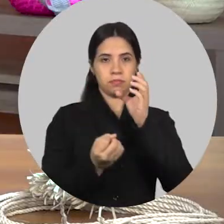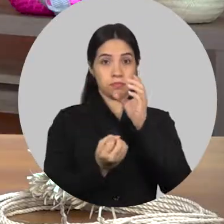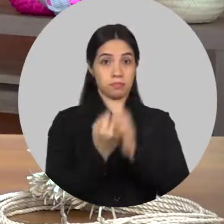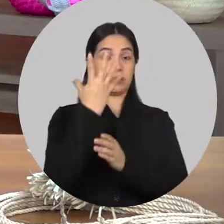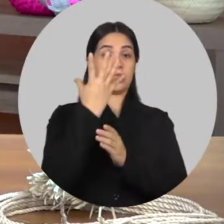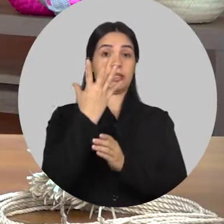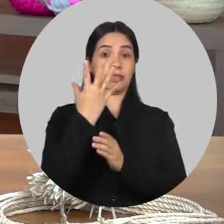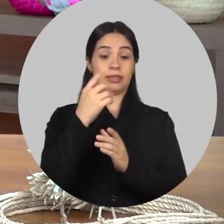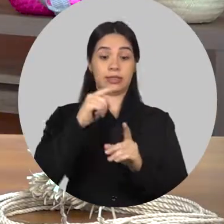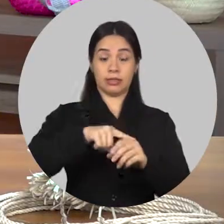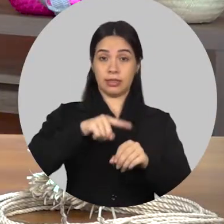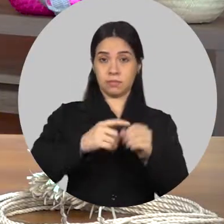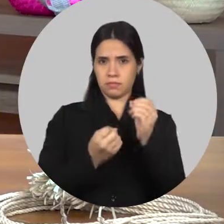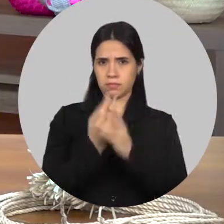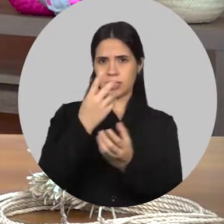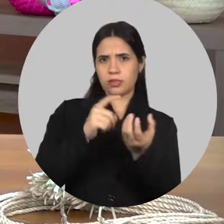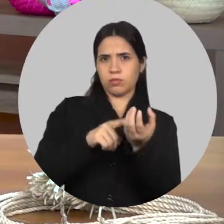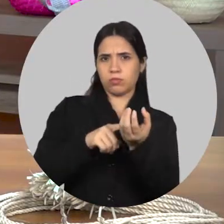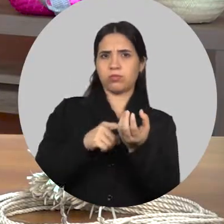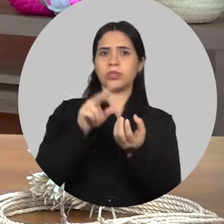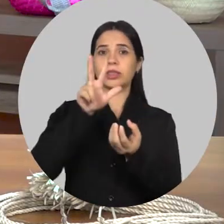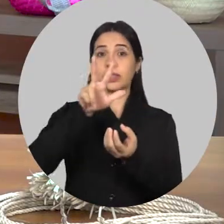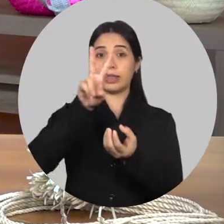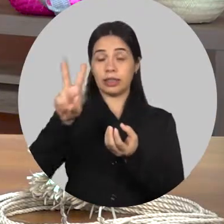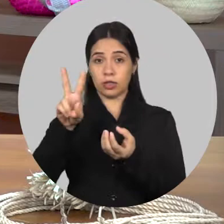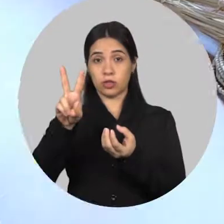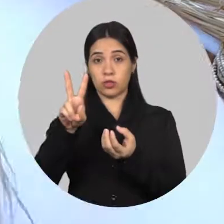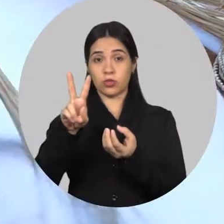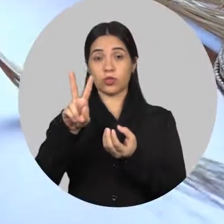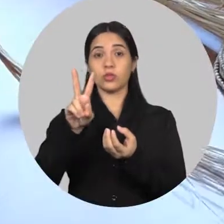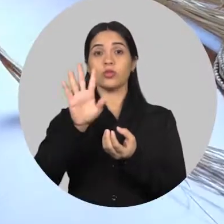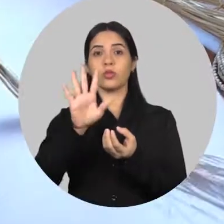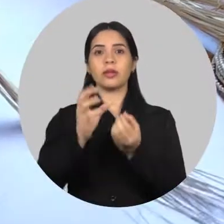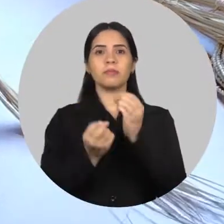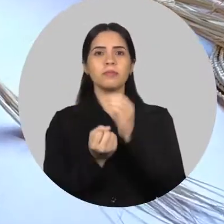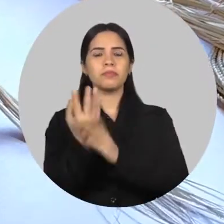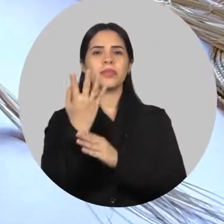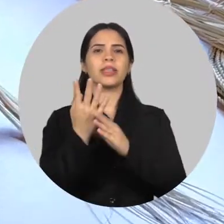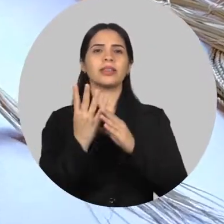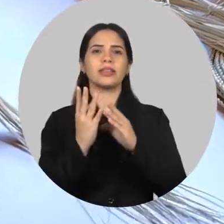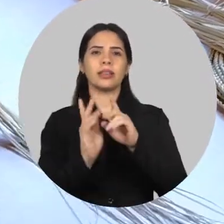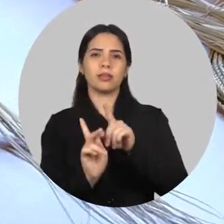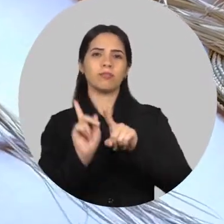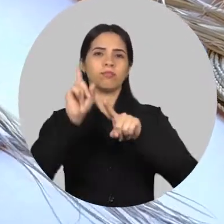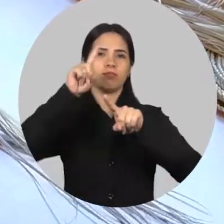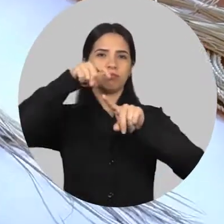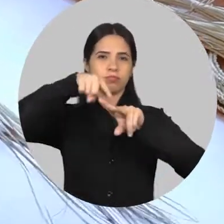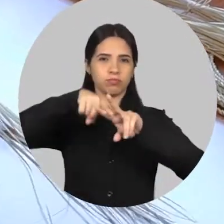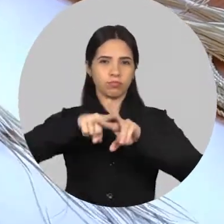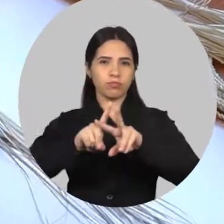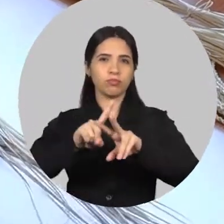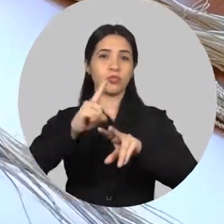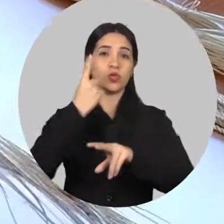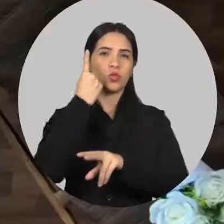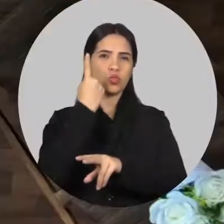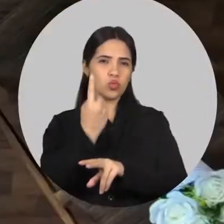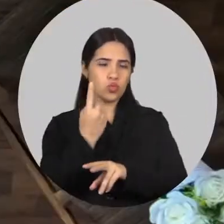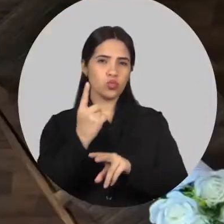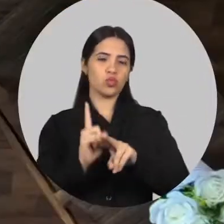empezamos. Al tener 32 correas, empezamos encimándole uno a